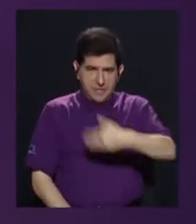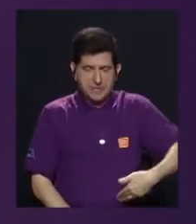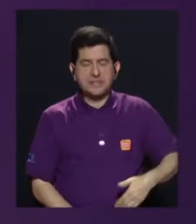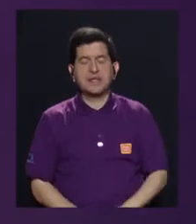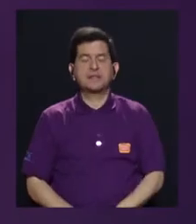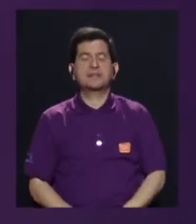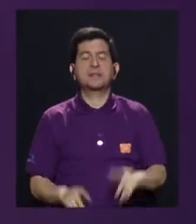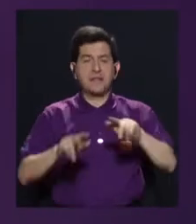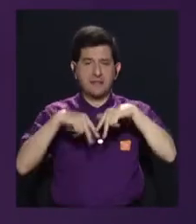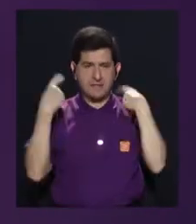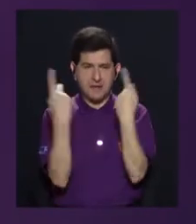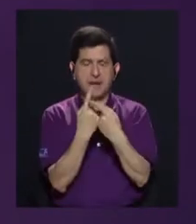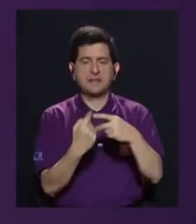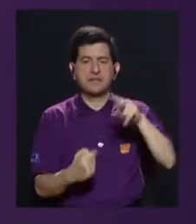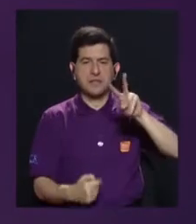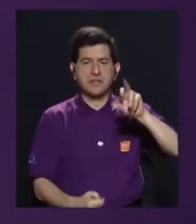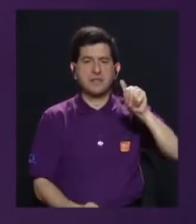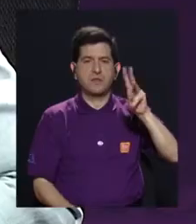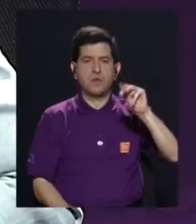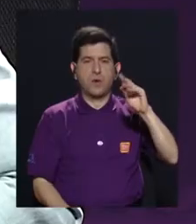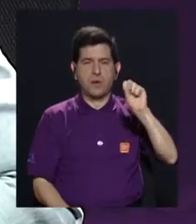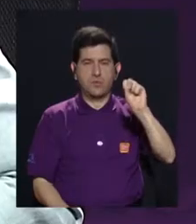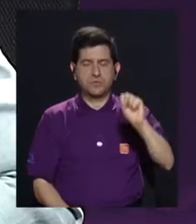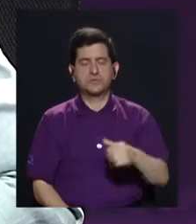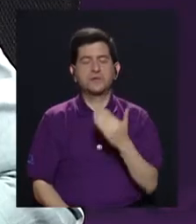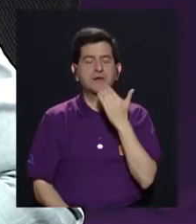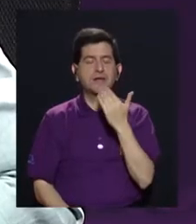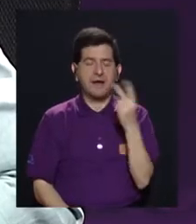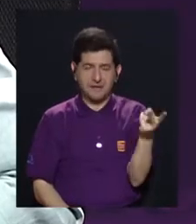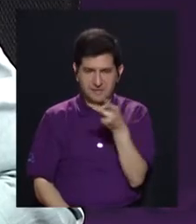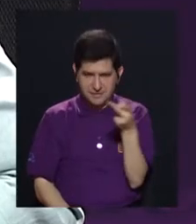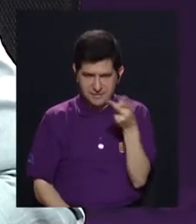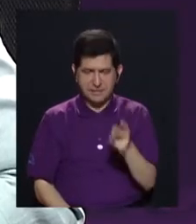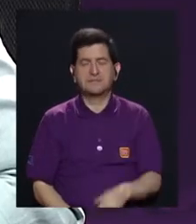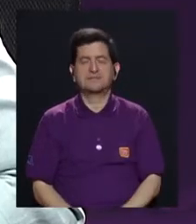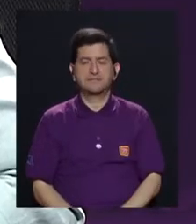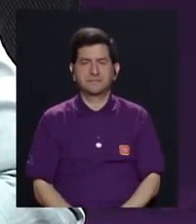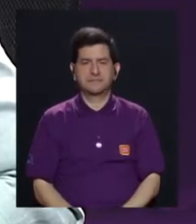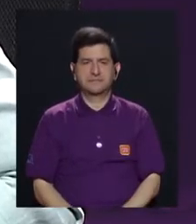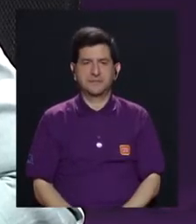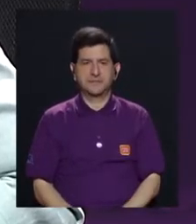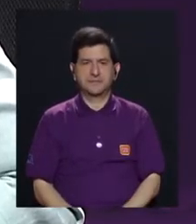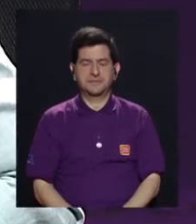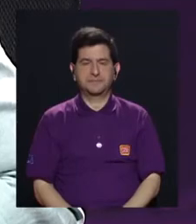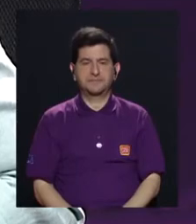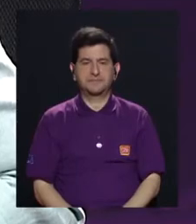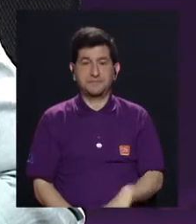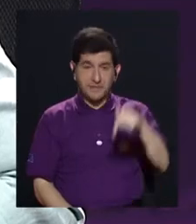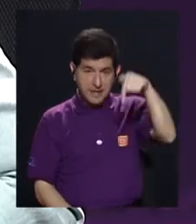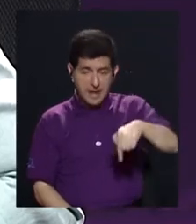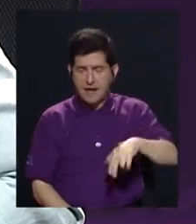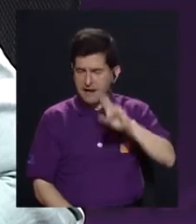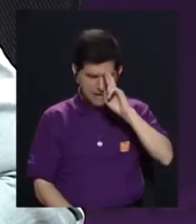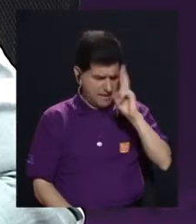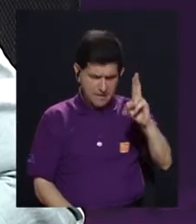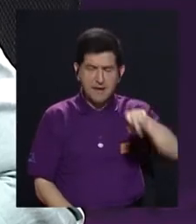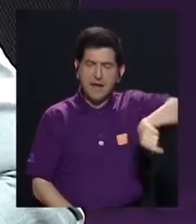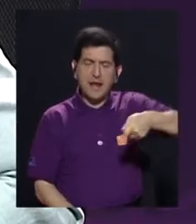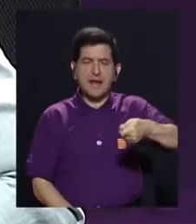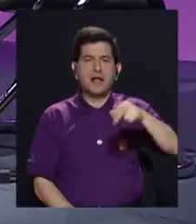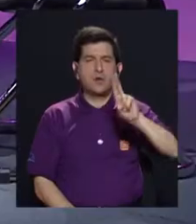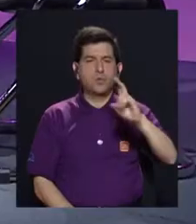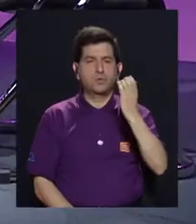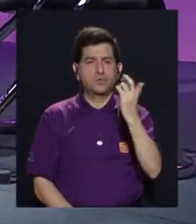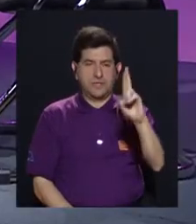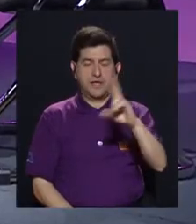vamos muchas gracias a ustedes dos de verdad les agradecemos y reverencias desde el canal cr y